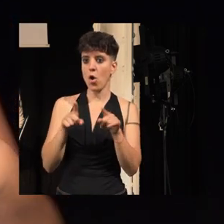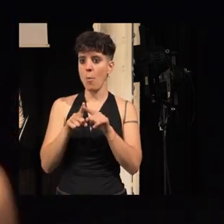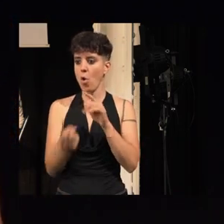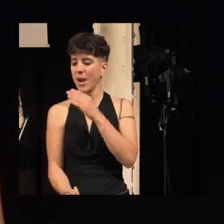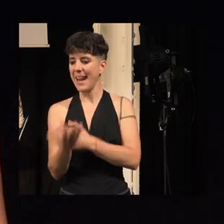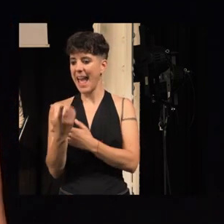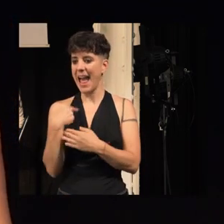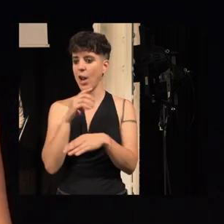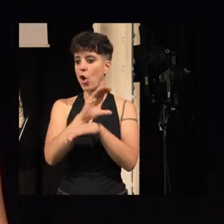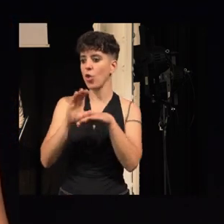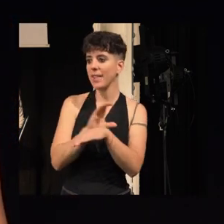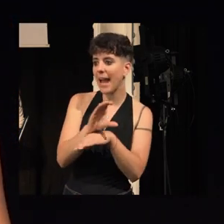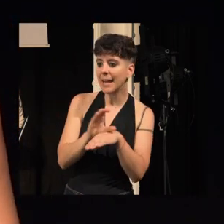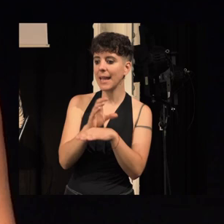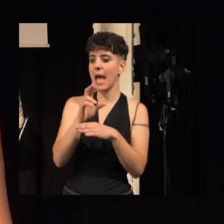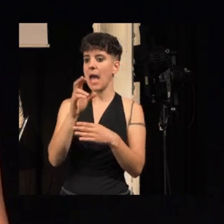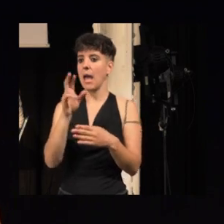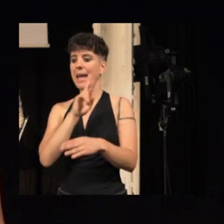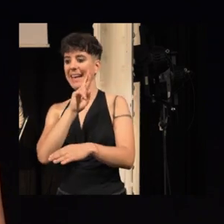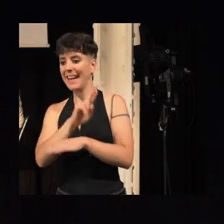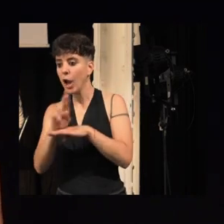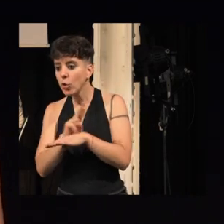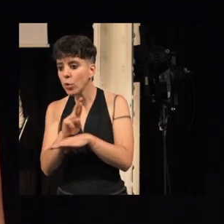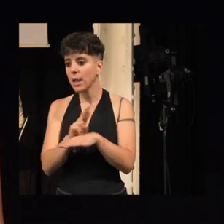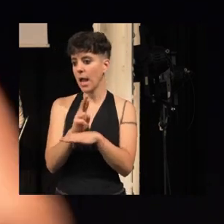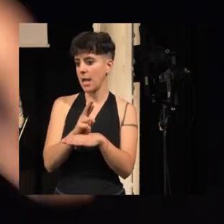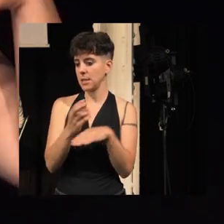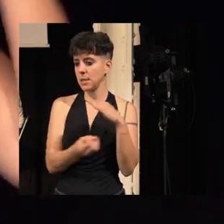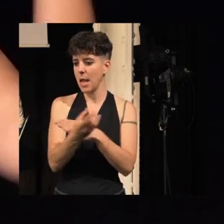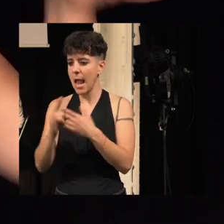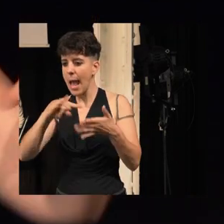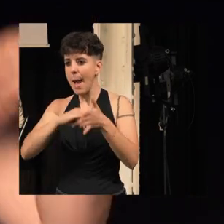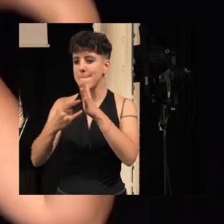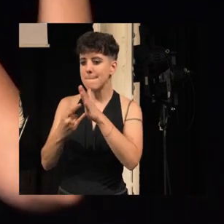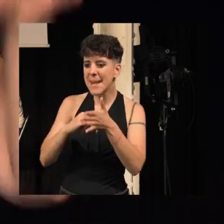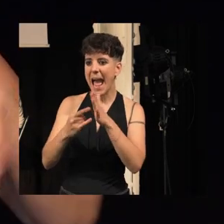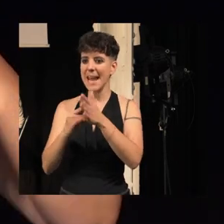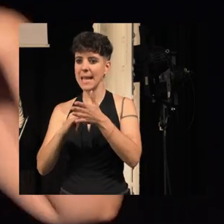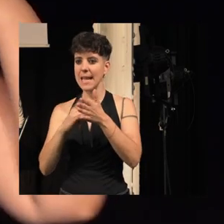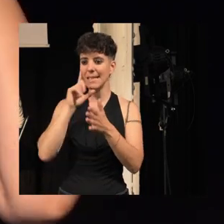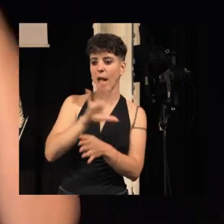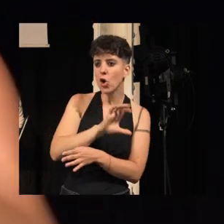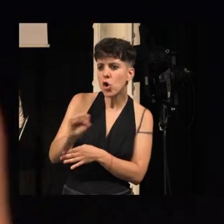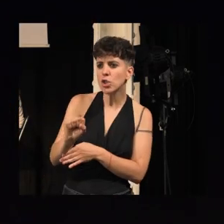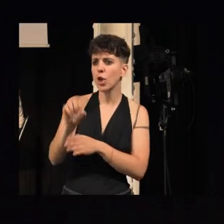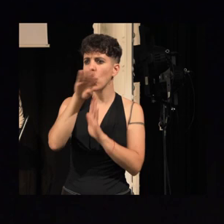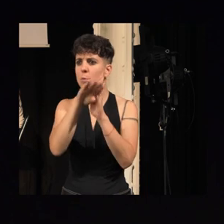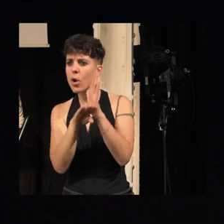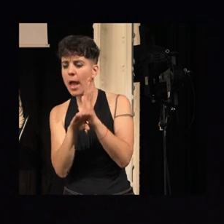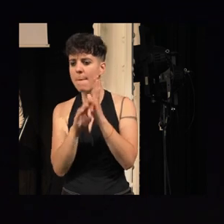propias, concejalías, para la gente que no es de aquí, a planes, diagnósticos, programas, ¿no?